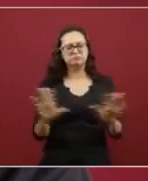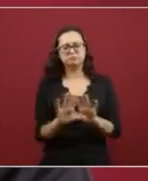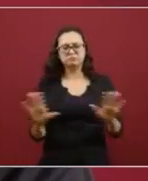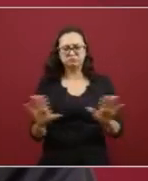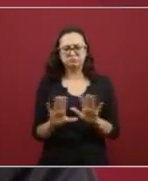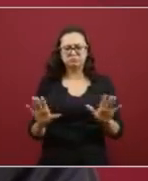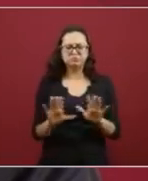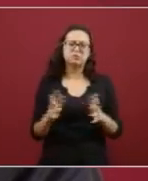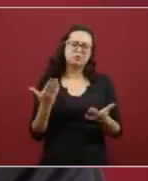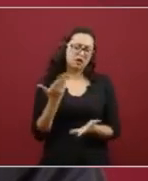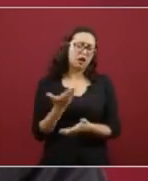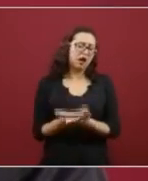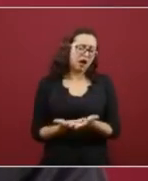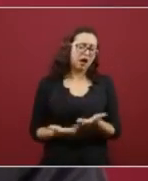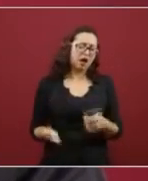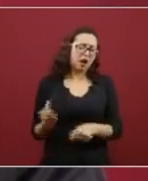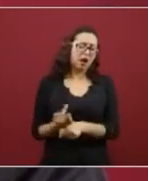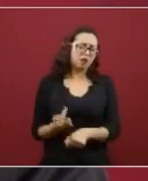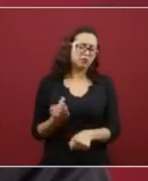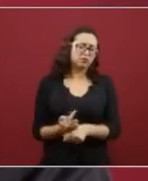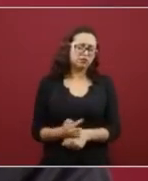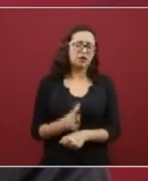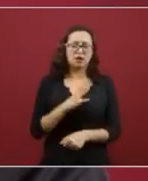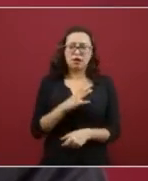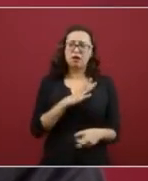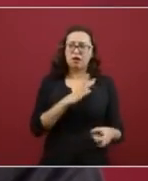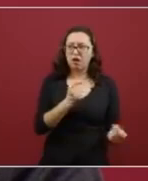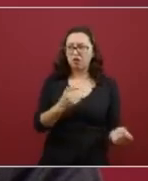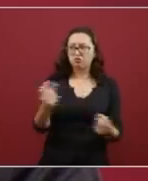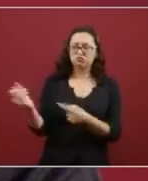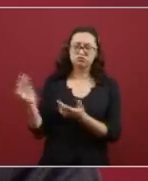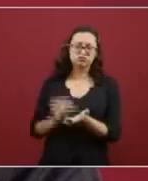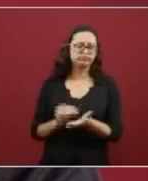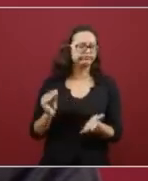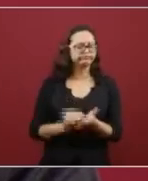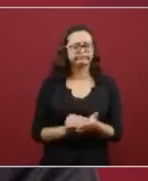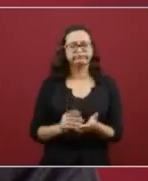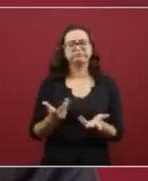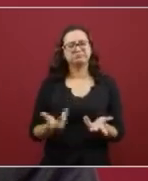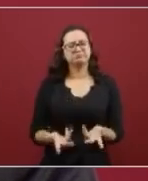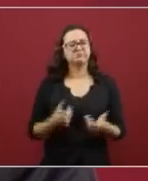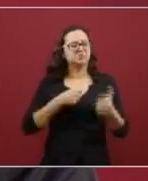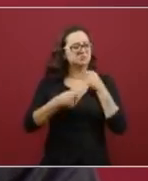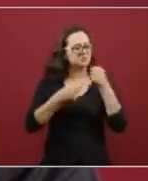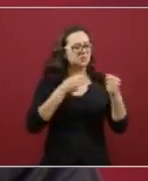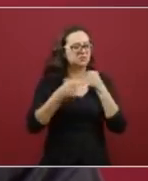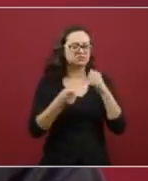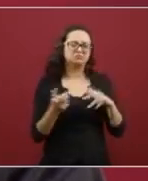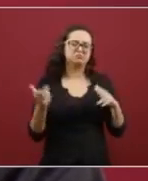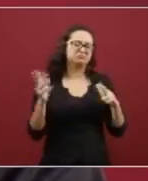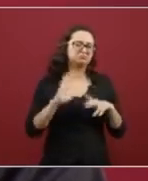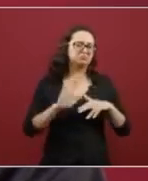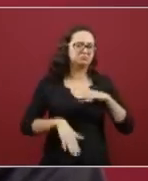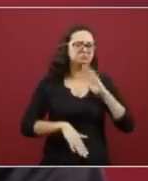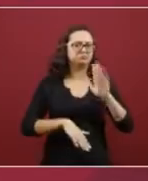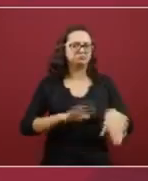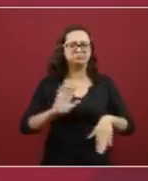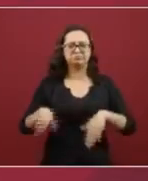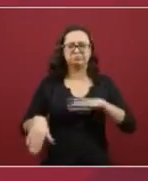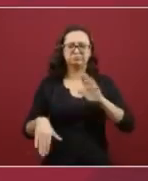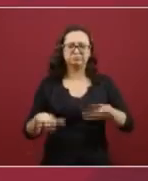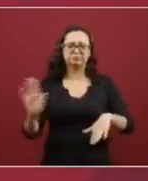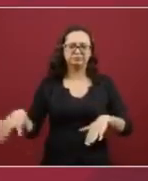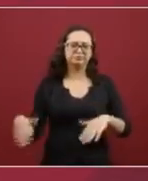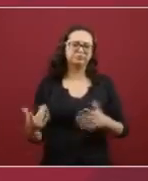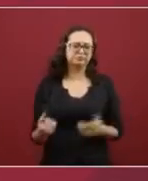como desgraciadamente ha sucedido, que muchos periodistas han perdido la vida en el